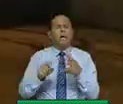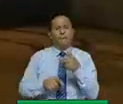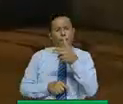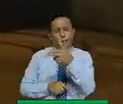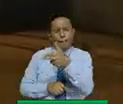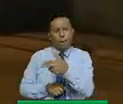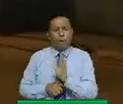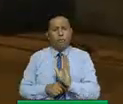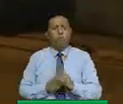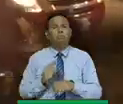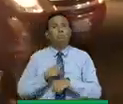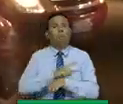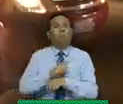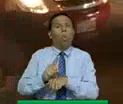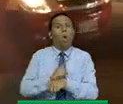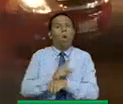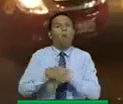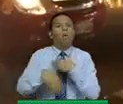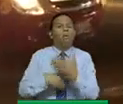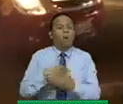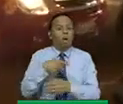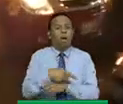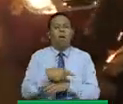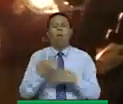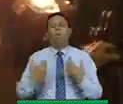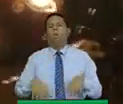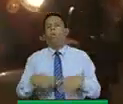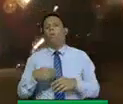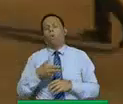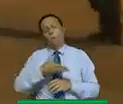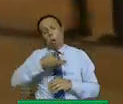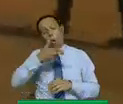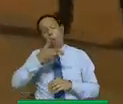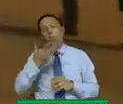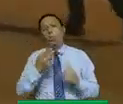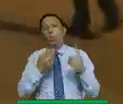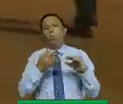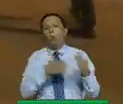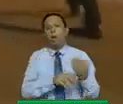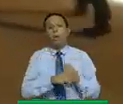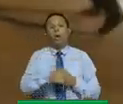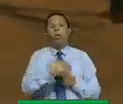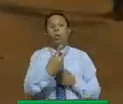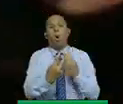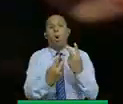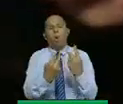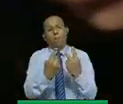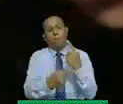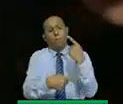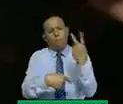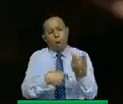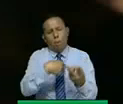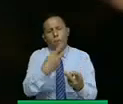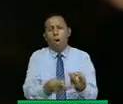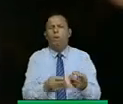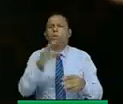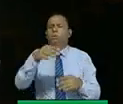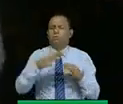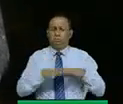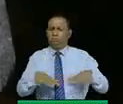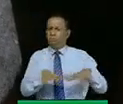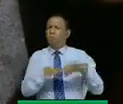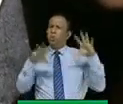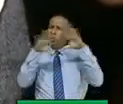media más tarde, un ataque con fusil dejó un muerto y 2 personas heridas. Ocurrió en el barrio 8 de enero. La mayoría de las noches se reúnen en camionetas.